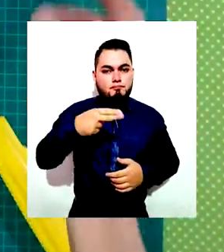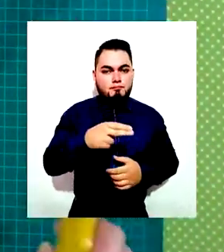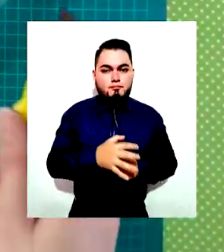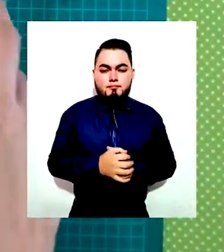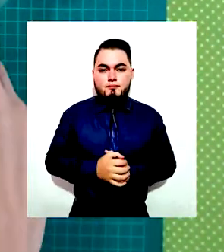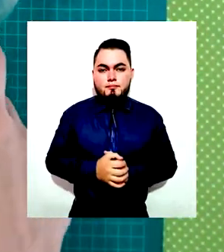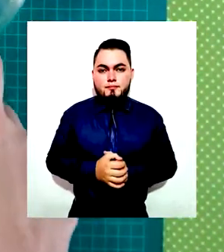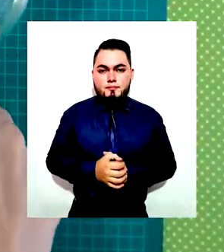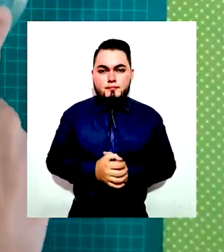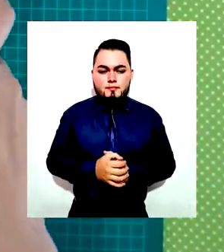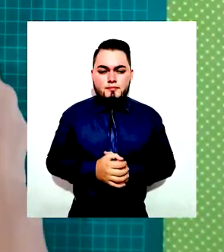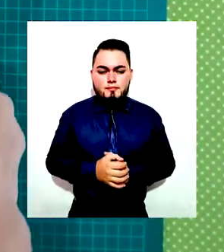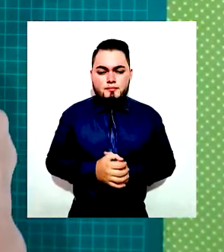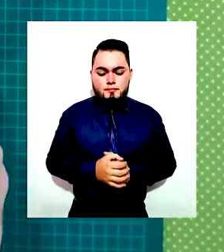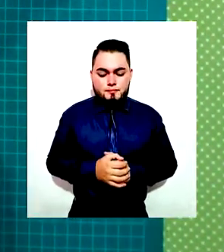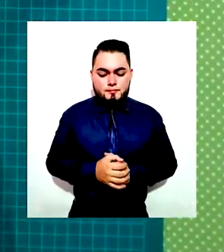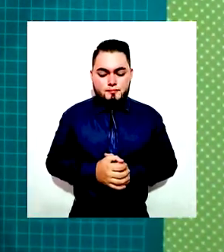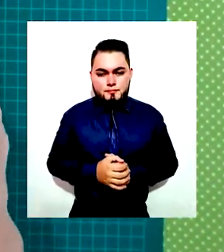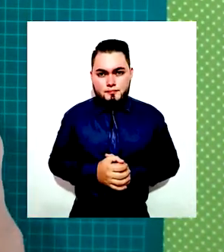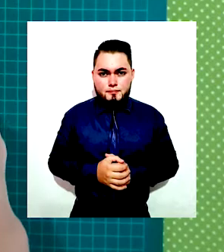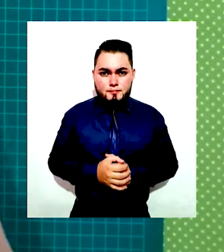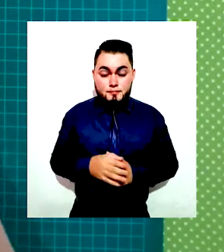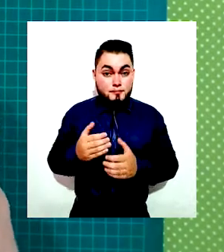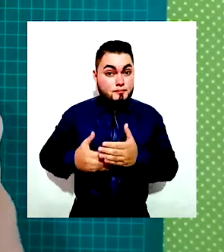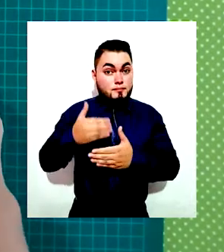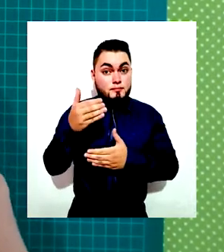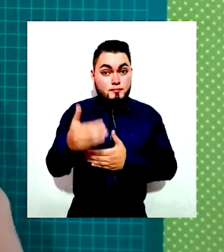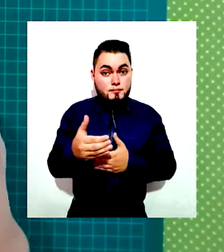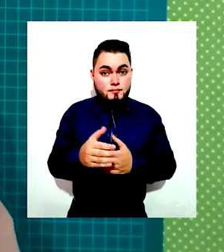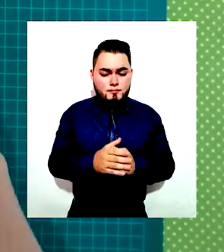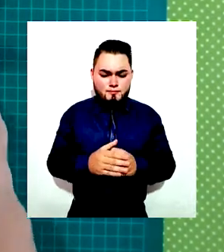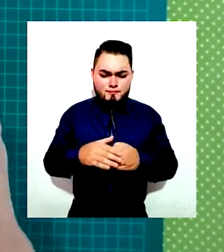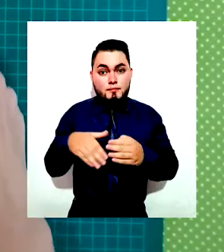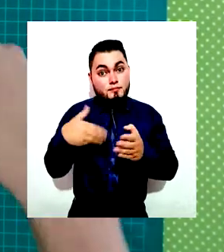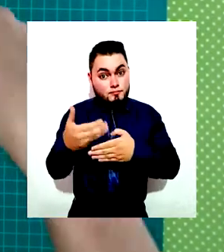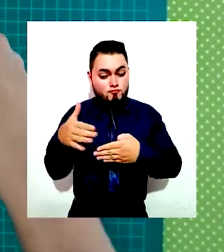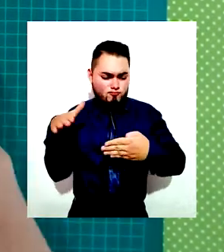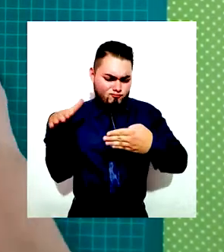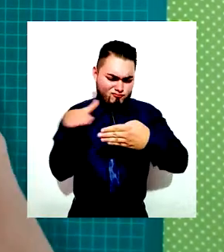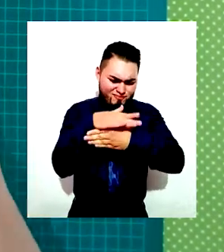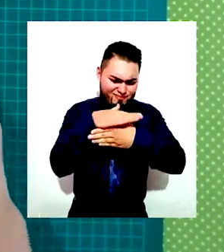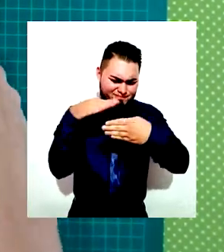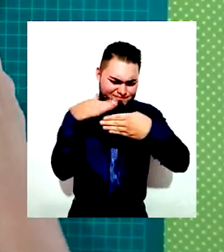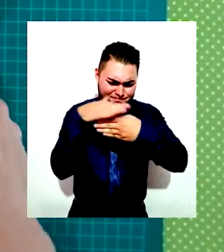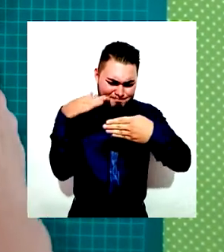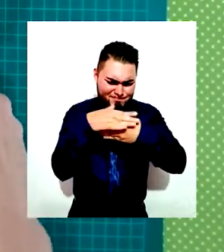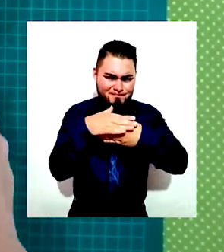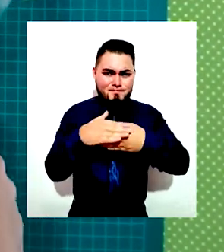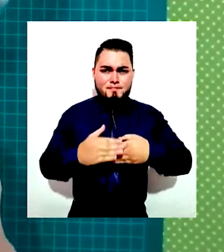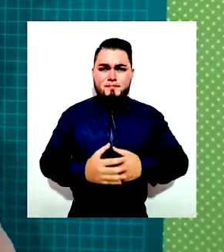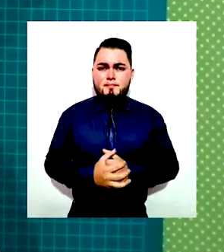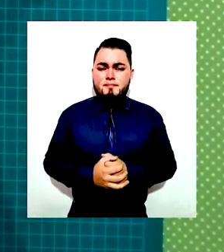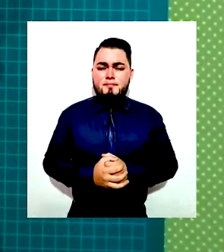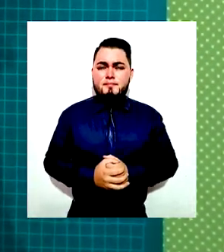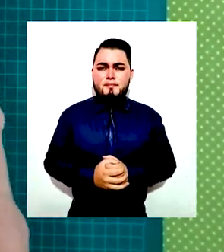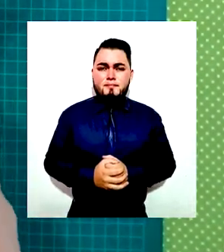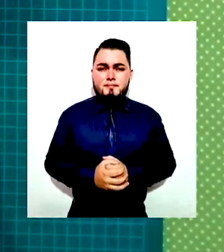No es necesario que el corte quede perfecto. Después, emparejaremos los bordes.